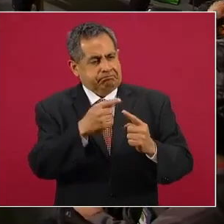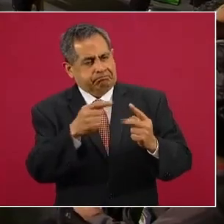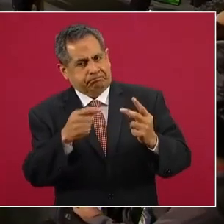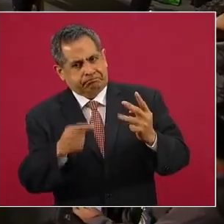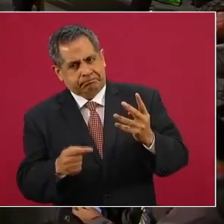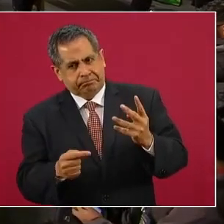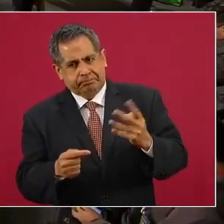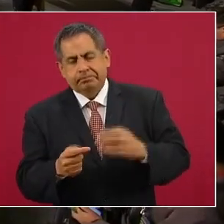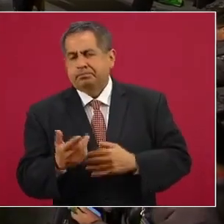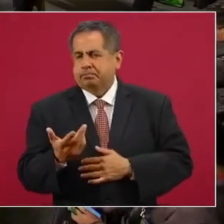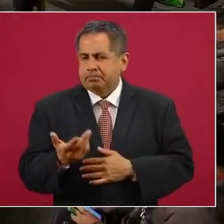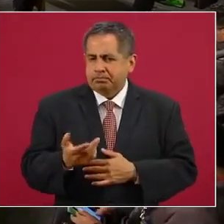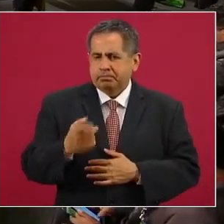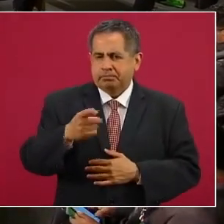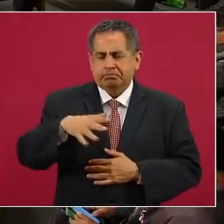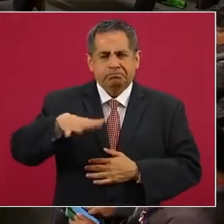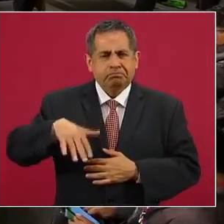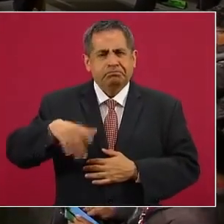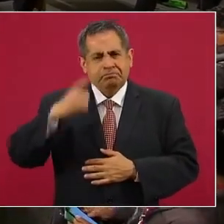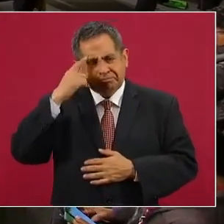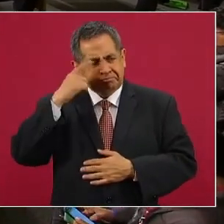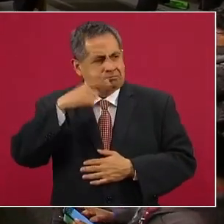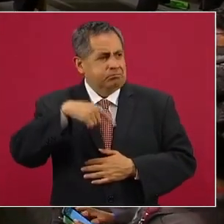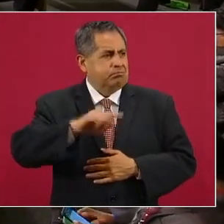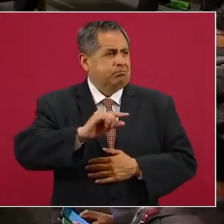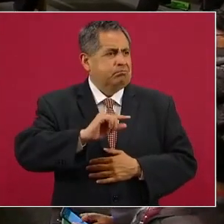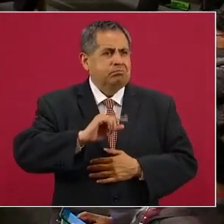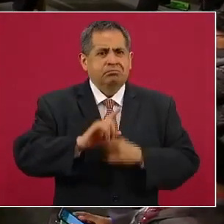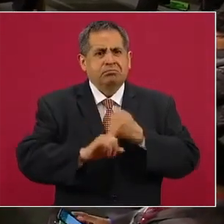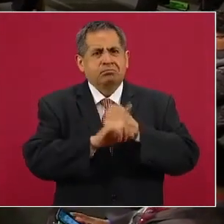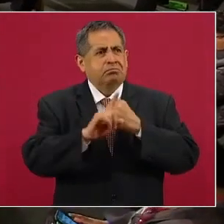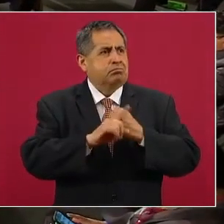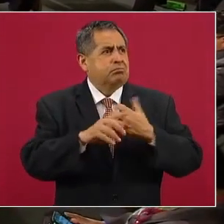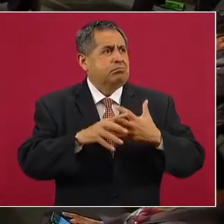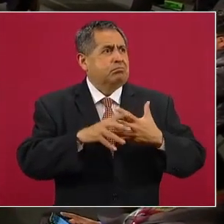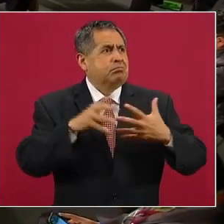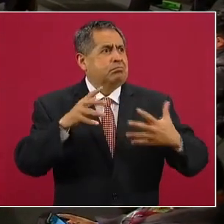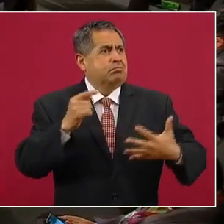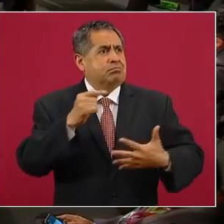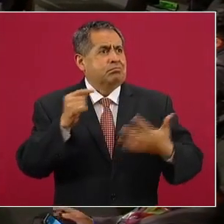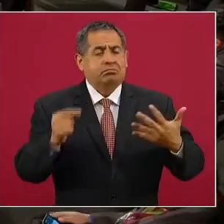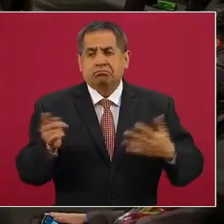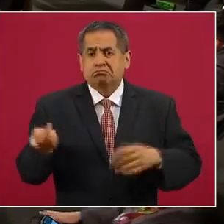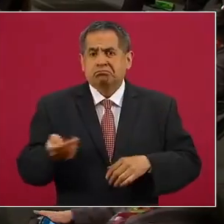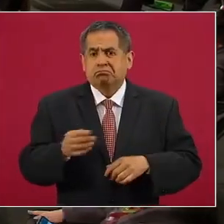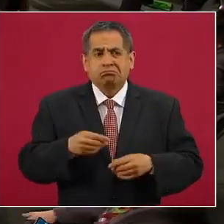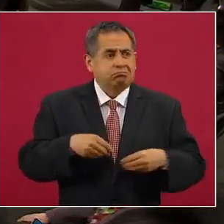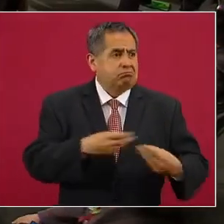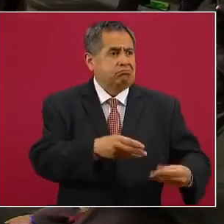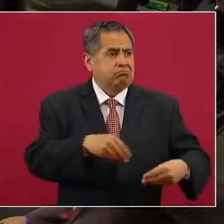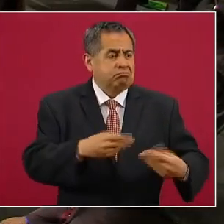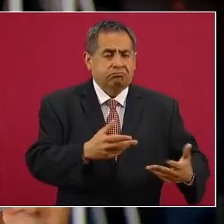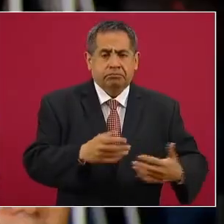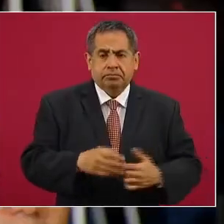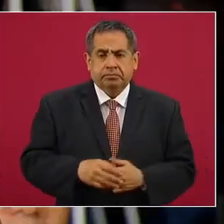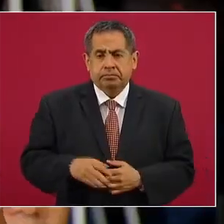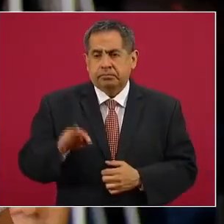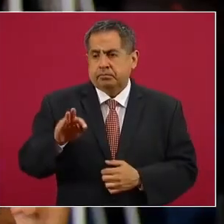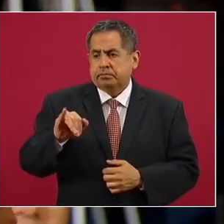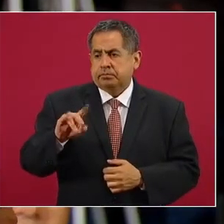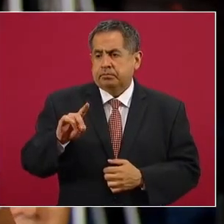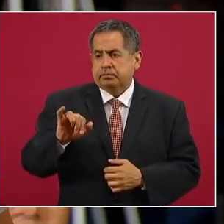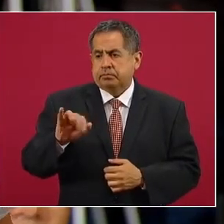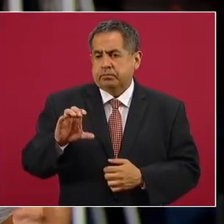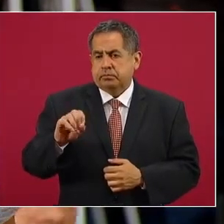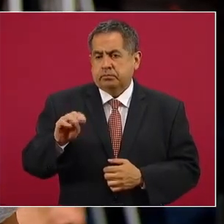apreciar, se privilegiaban los grandes problemas nacionales. También en los fideicomisos, tengo